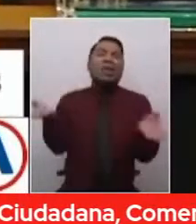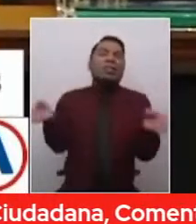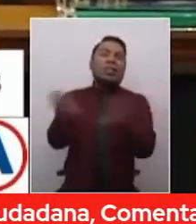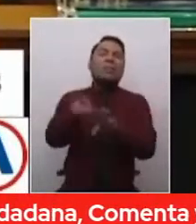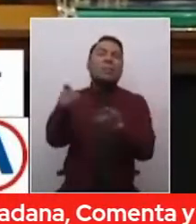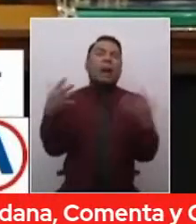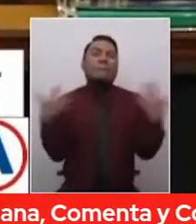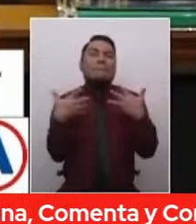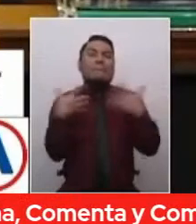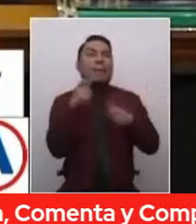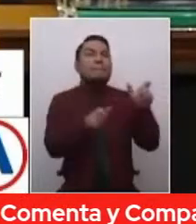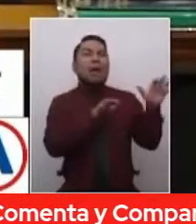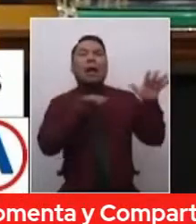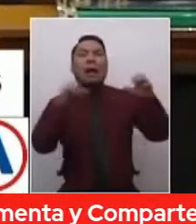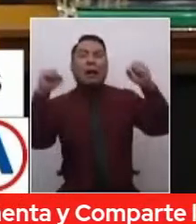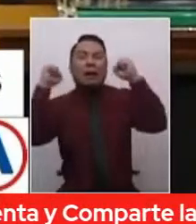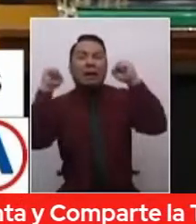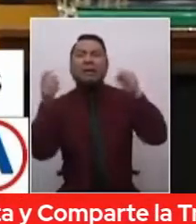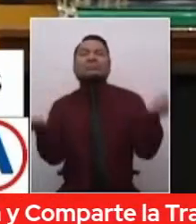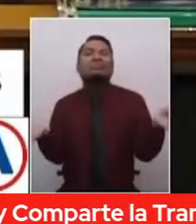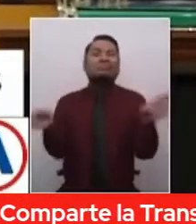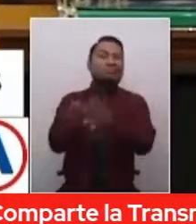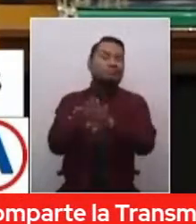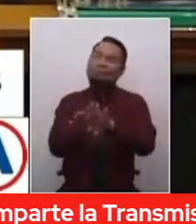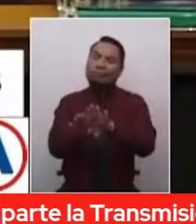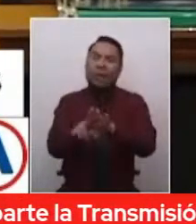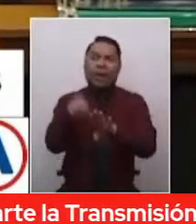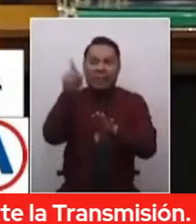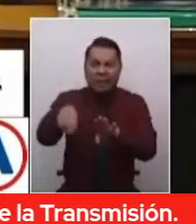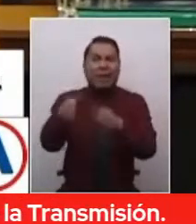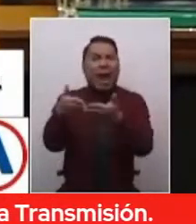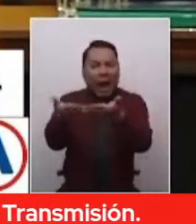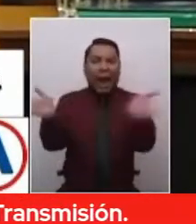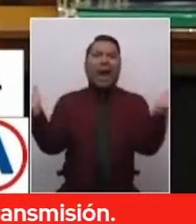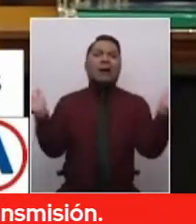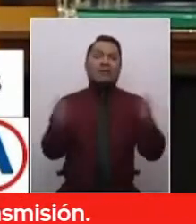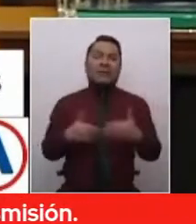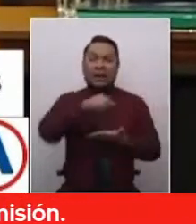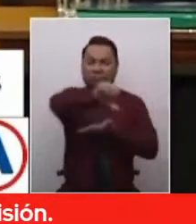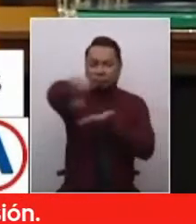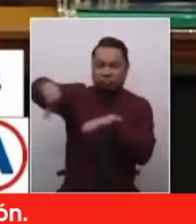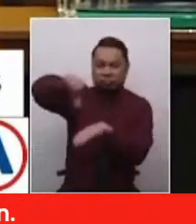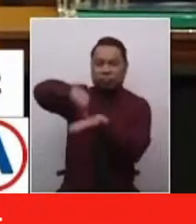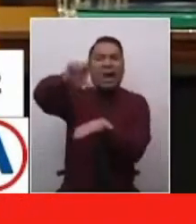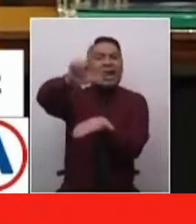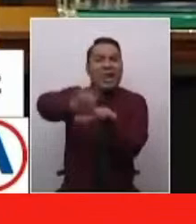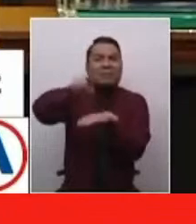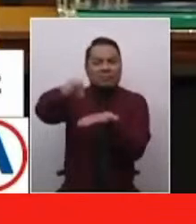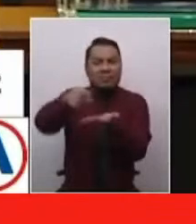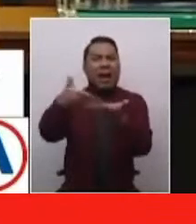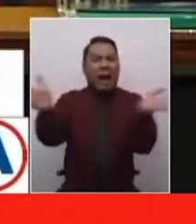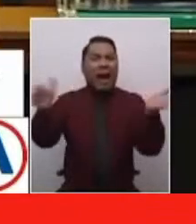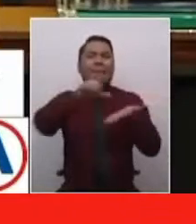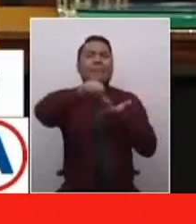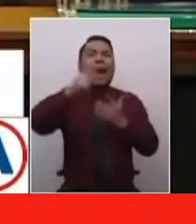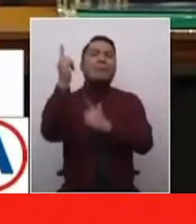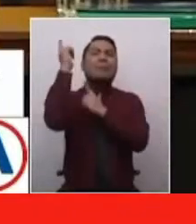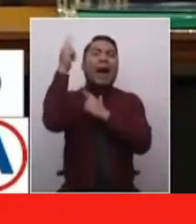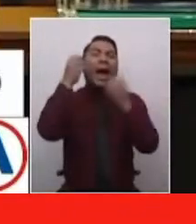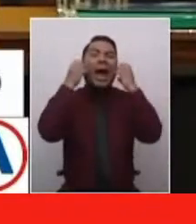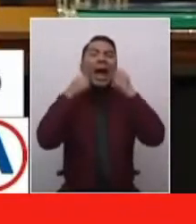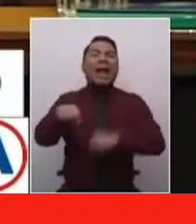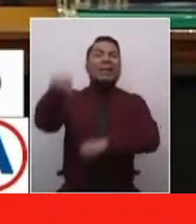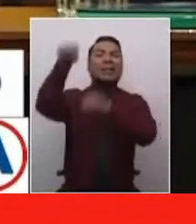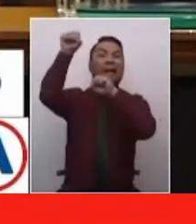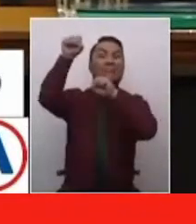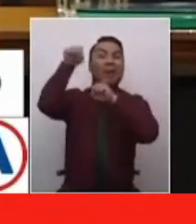las manifestaciones populares. Reabriendo el centro histórico, reabriendo el Damero de Pizarro, reabriendo la Plaza de Armas, la Plaza Mayor,